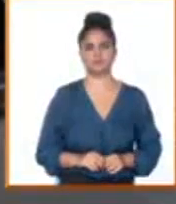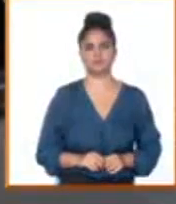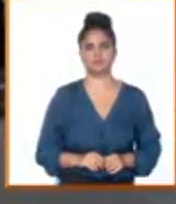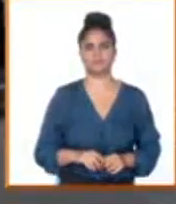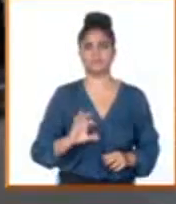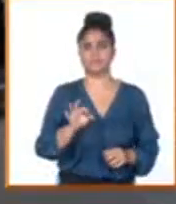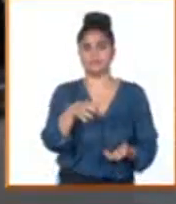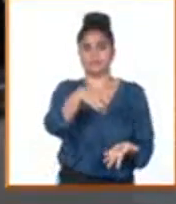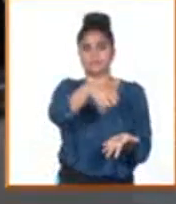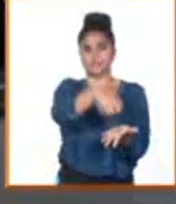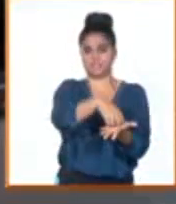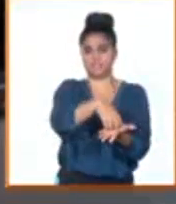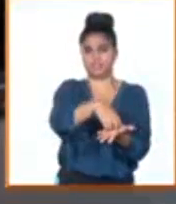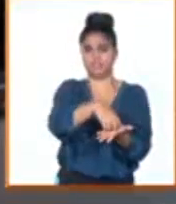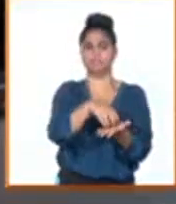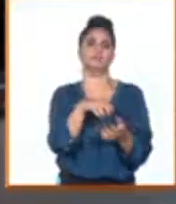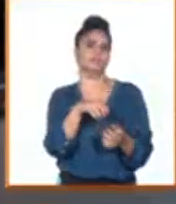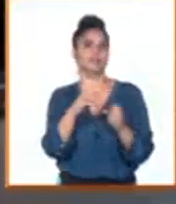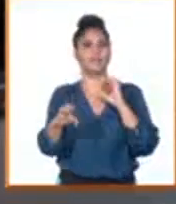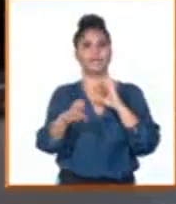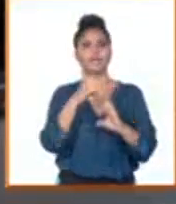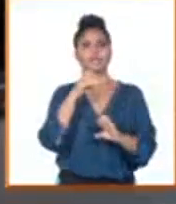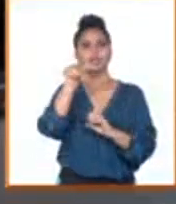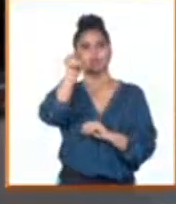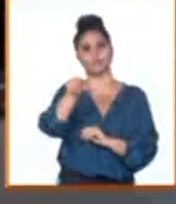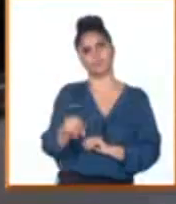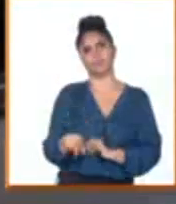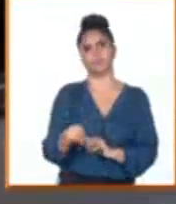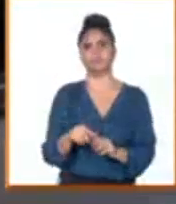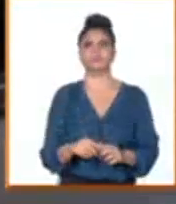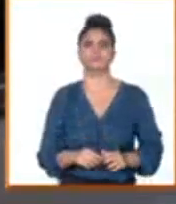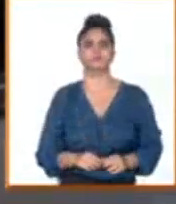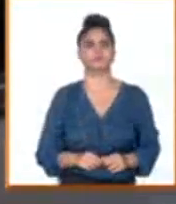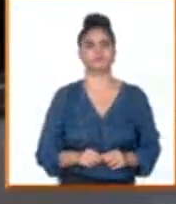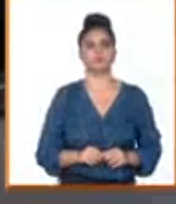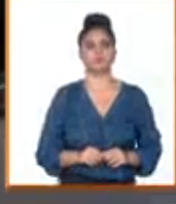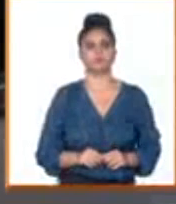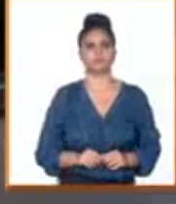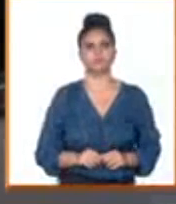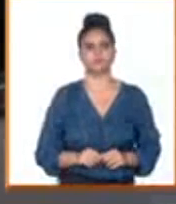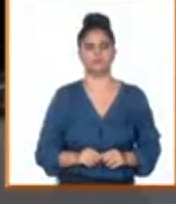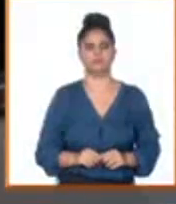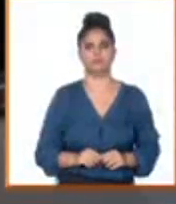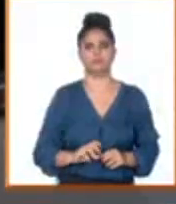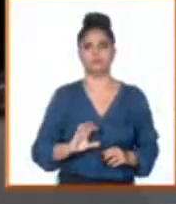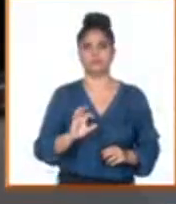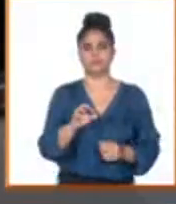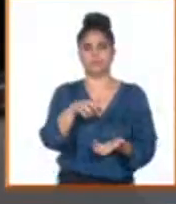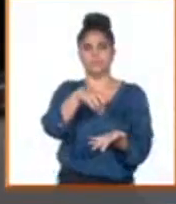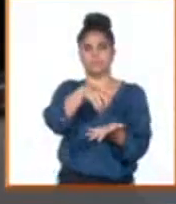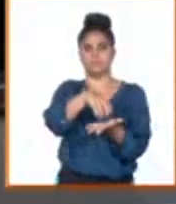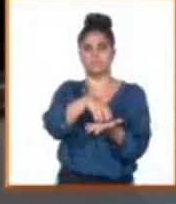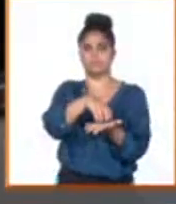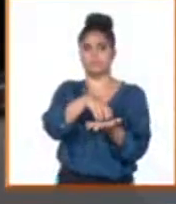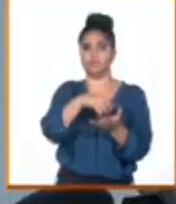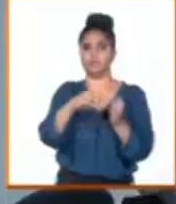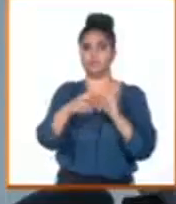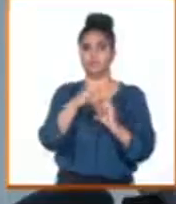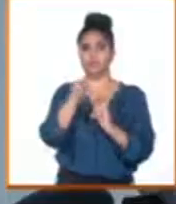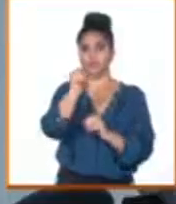el comunicador es un facilitador, es un dinamizador de la interrelación de esos actores en esa